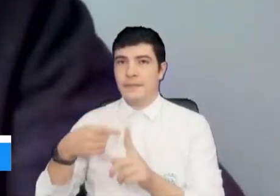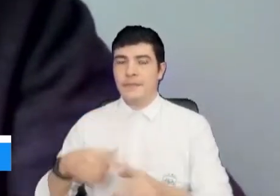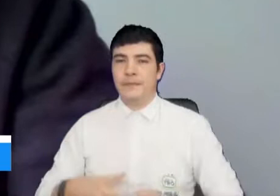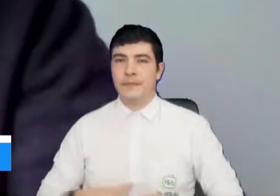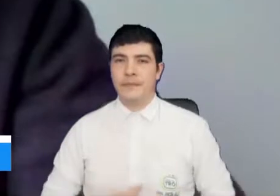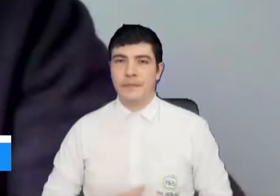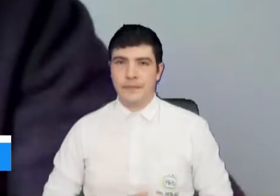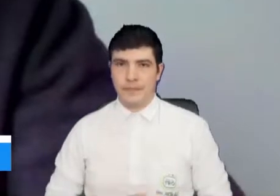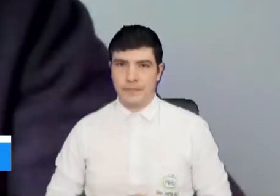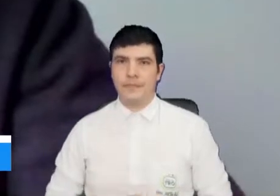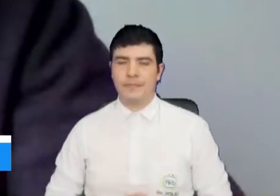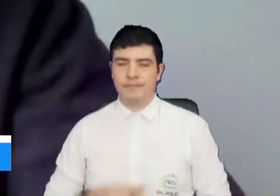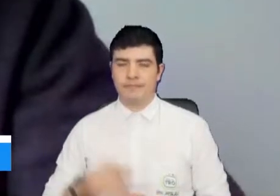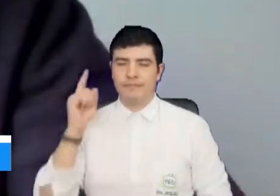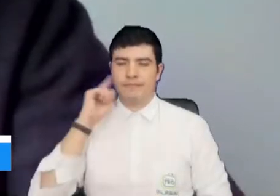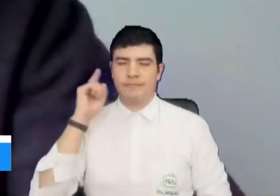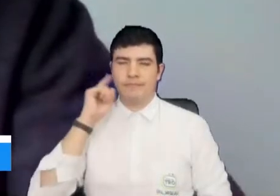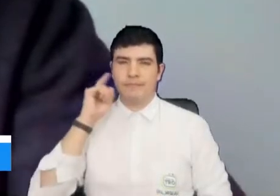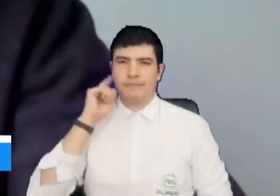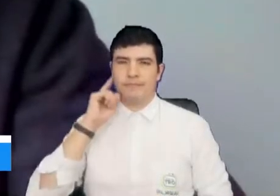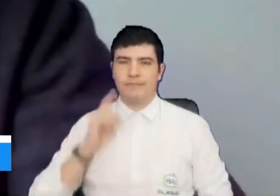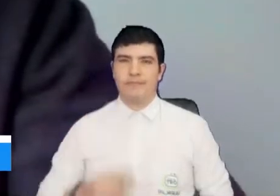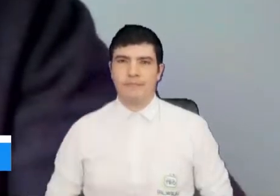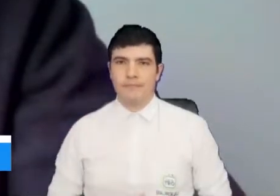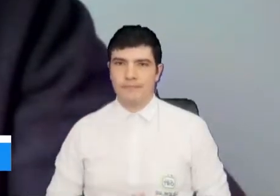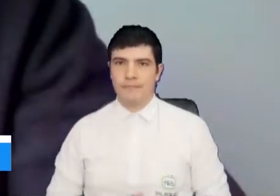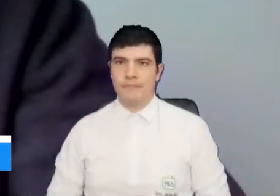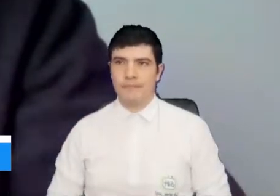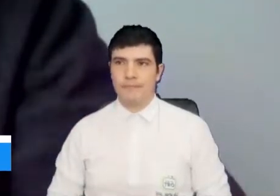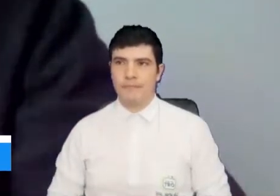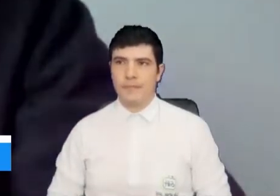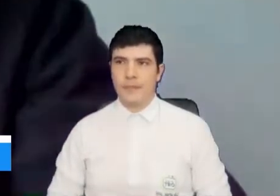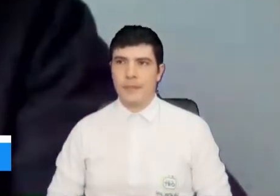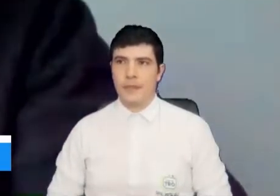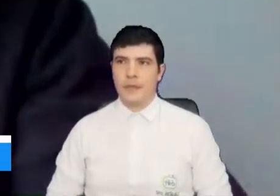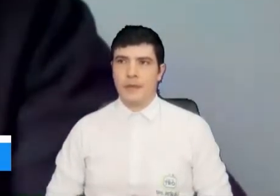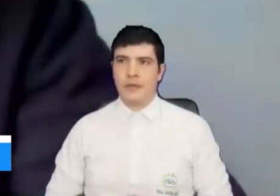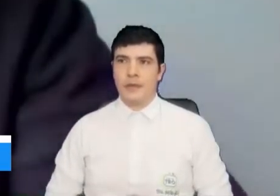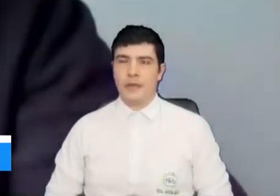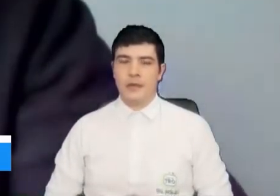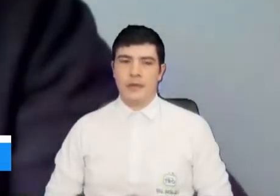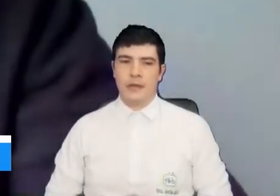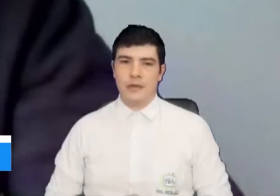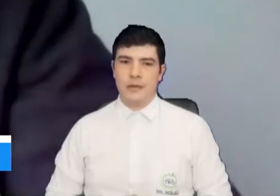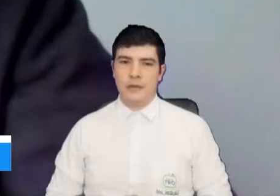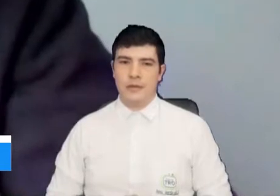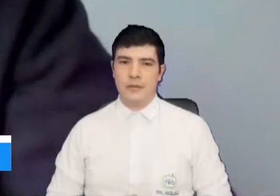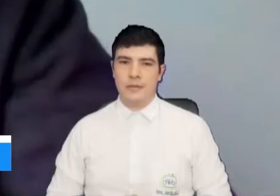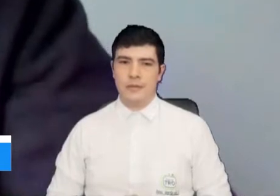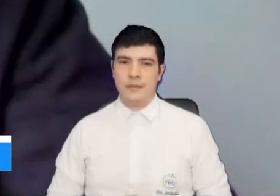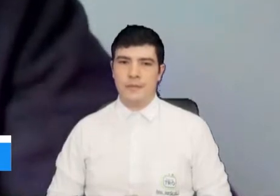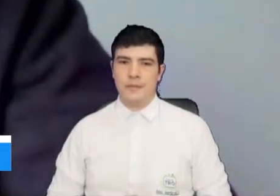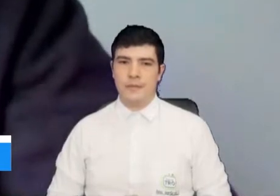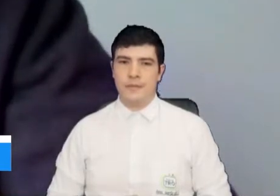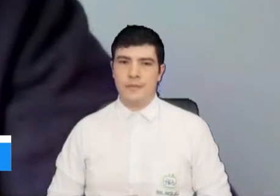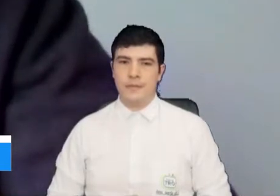como dijeron, con el segundo giro que se va a dar cada 2 meses.